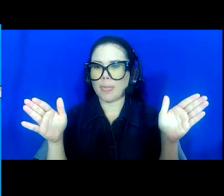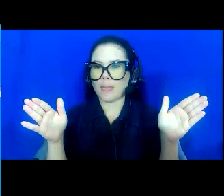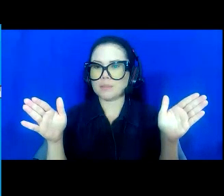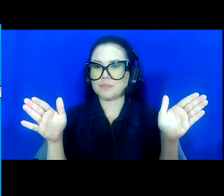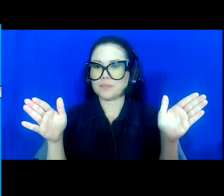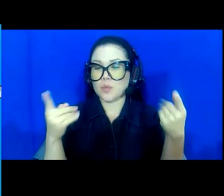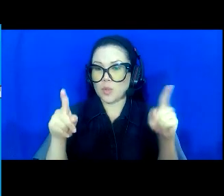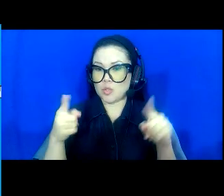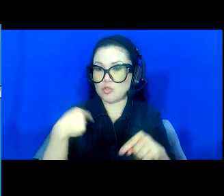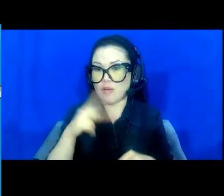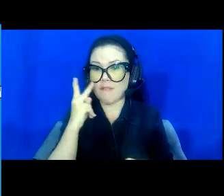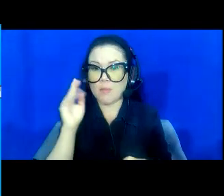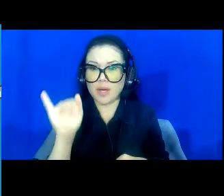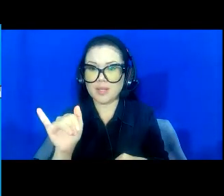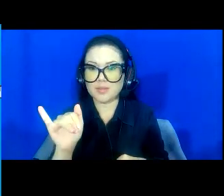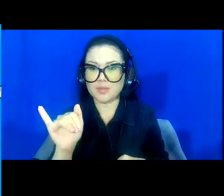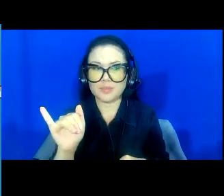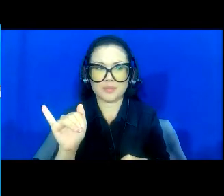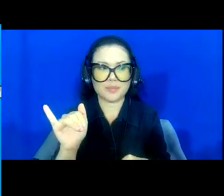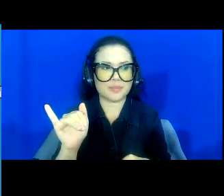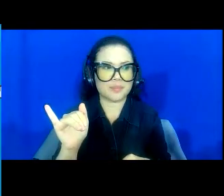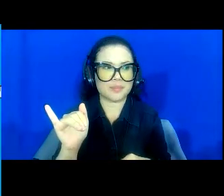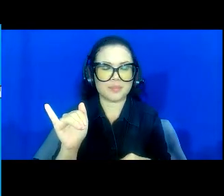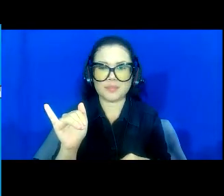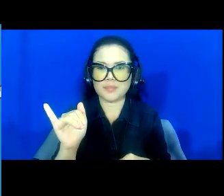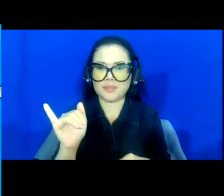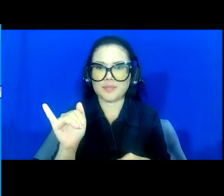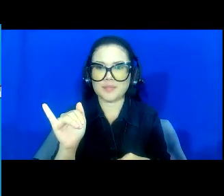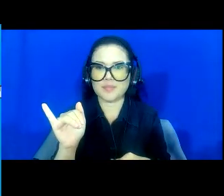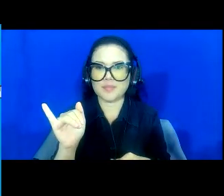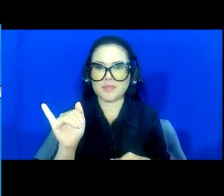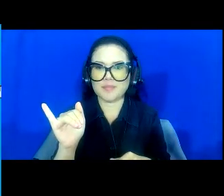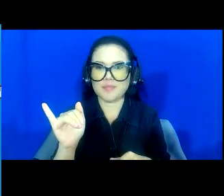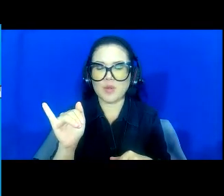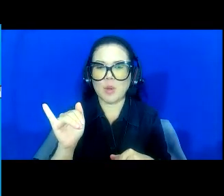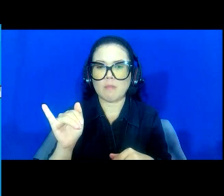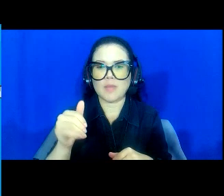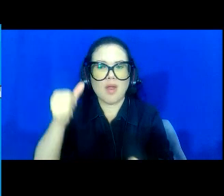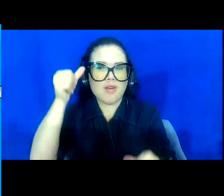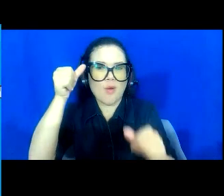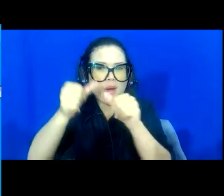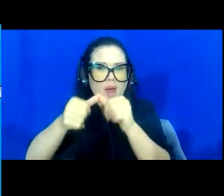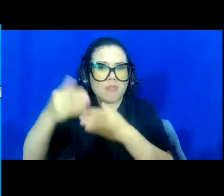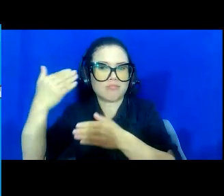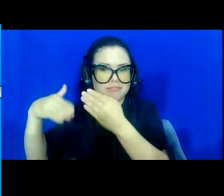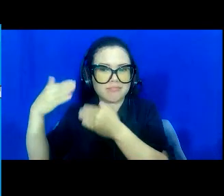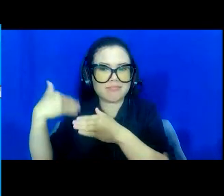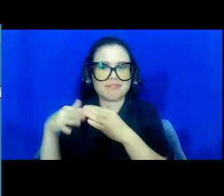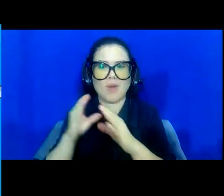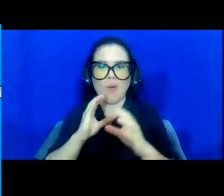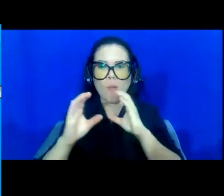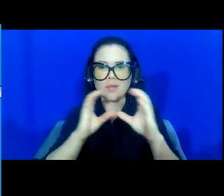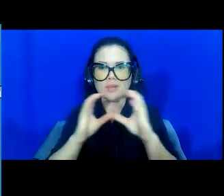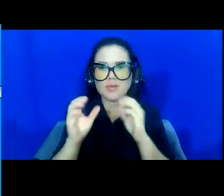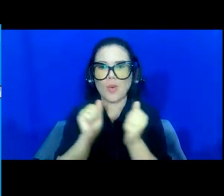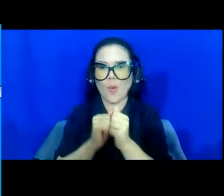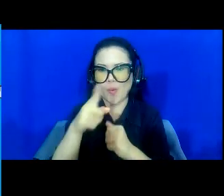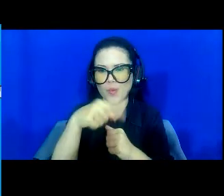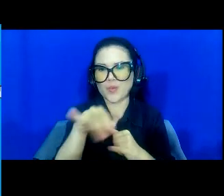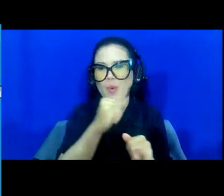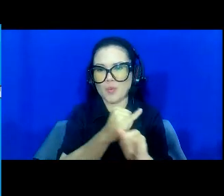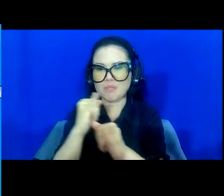cuando vimos esto, pues fue como un poco, nos remontamos a esas conversaciones que tuvimos con muchas entidades que probablemente están aquí conectadas en esas